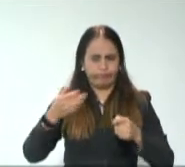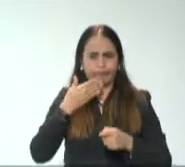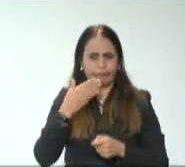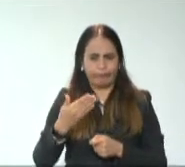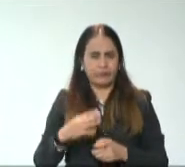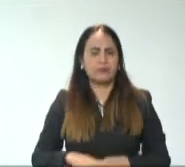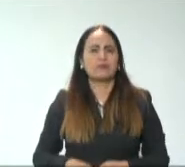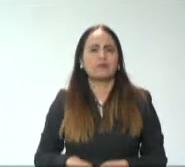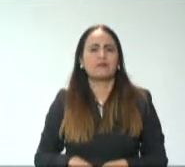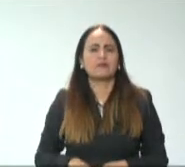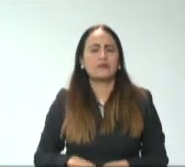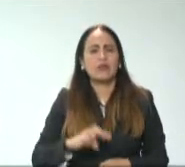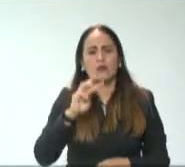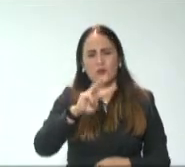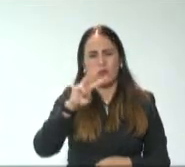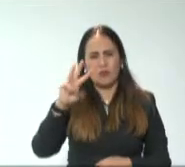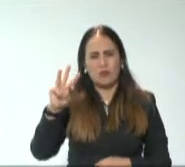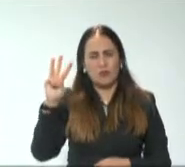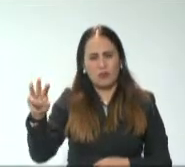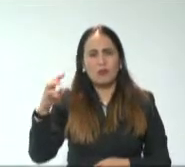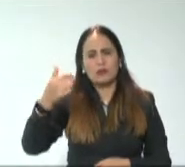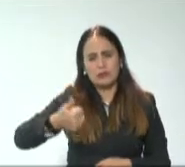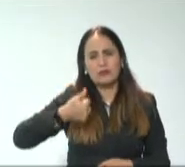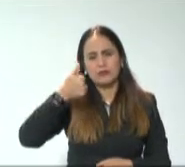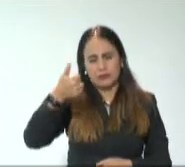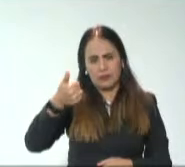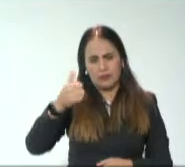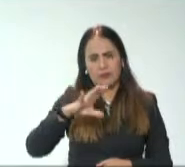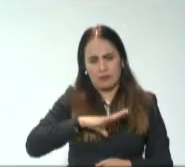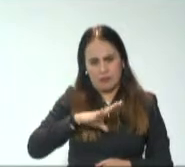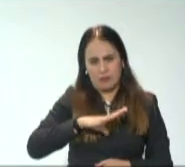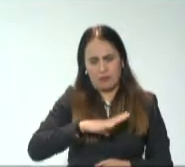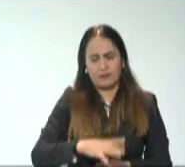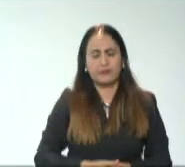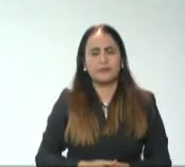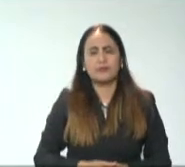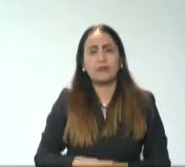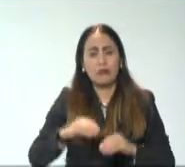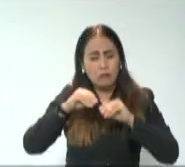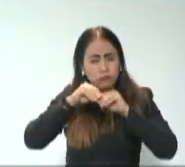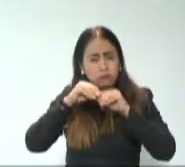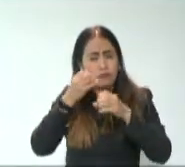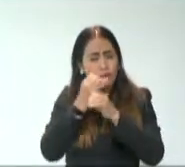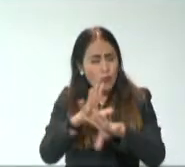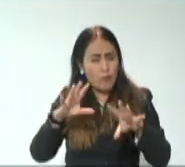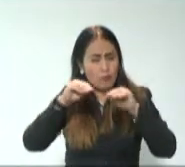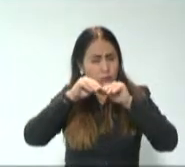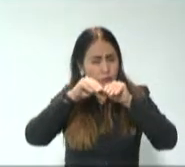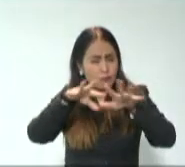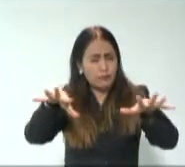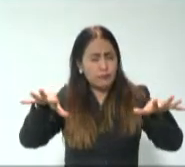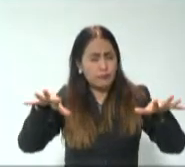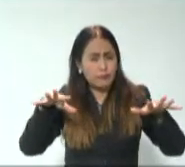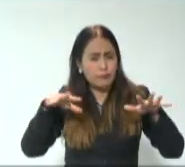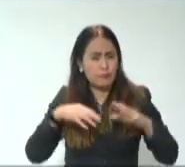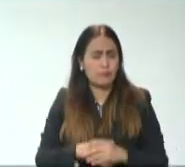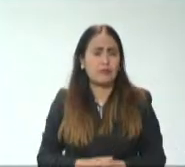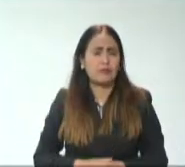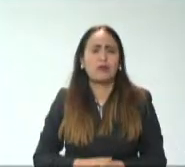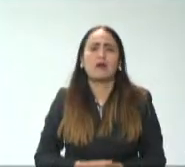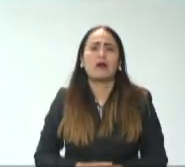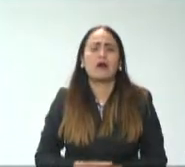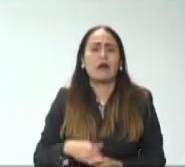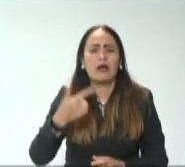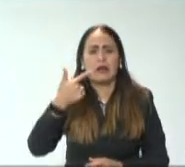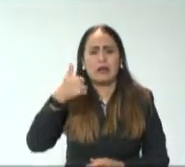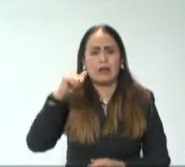eh micrositios que tenemos y que eh ha tenido mucha difusión eh No sé en qué conferencia va el